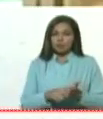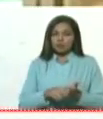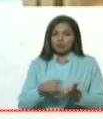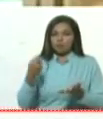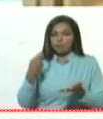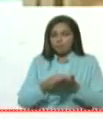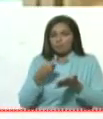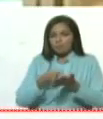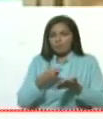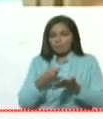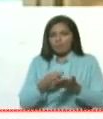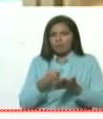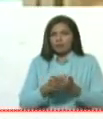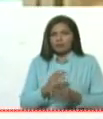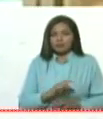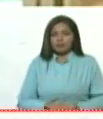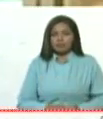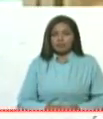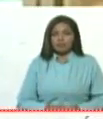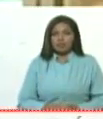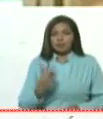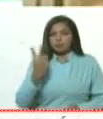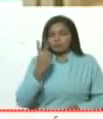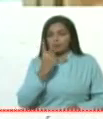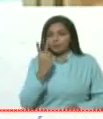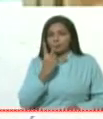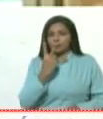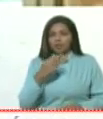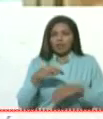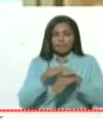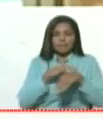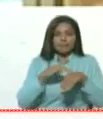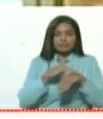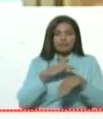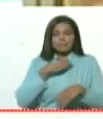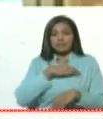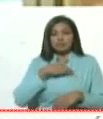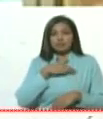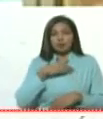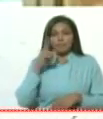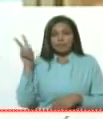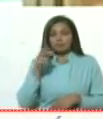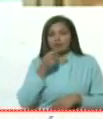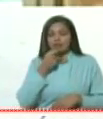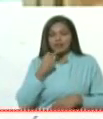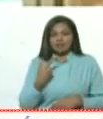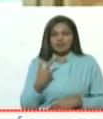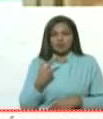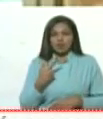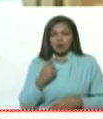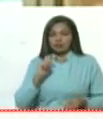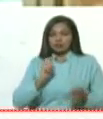recursos en dos direcciones. La misión Venezuela Bella tiene que ser una gran misión.